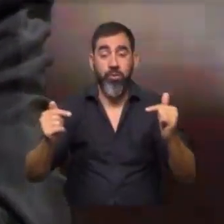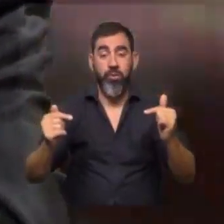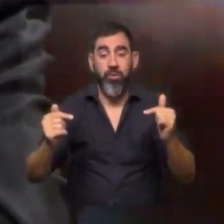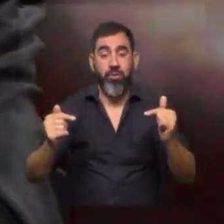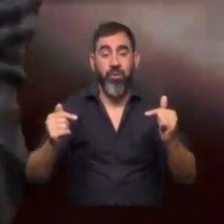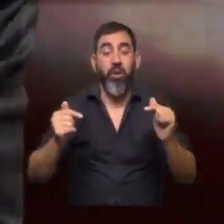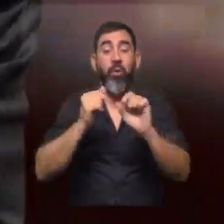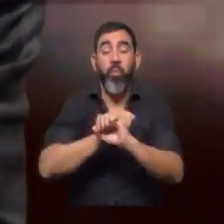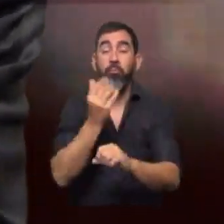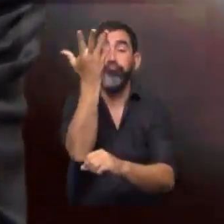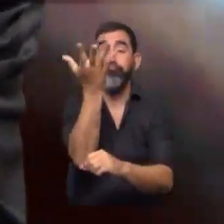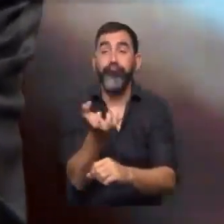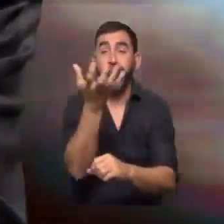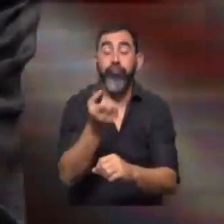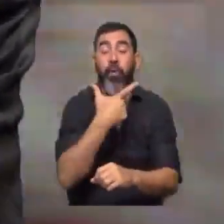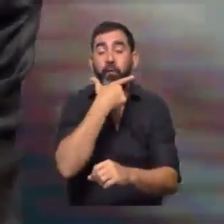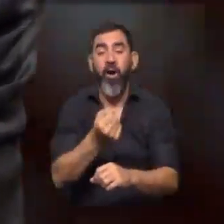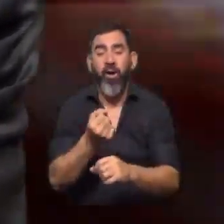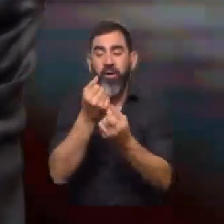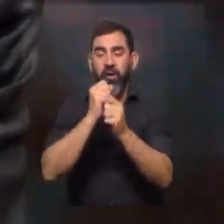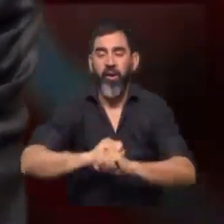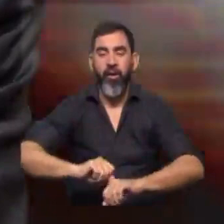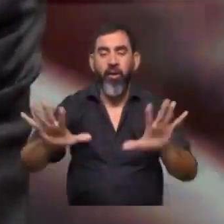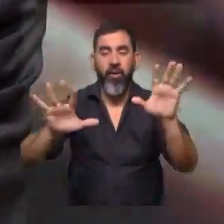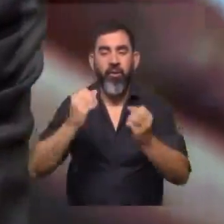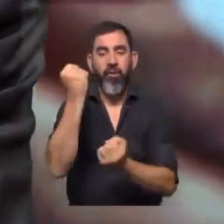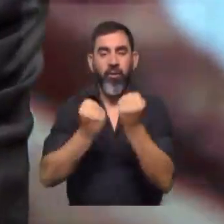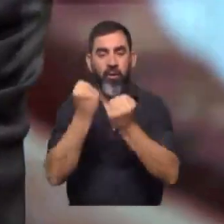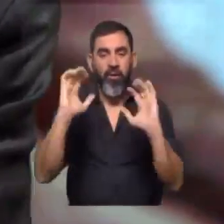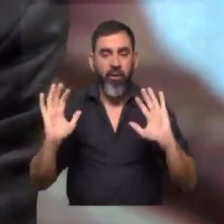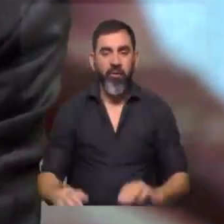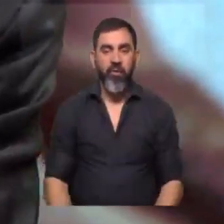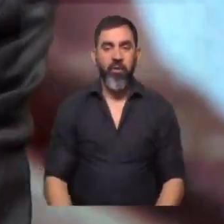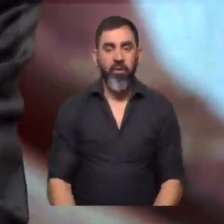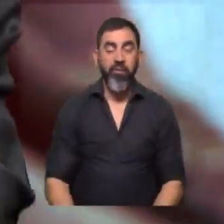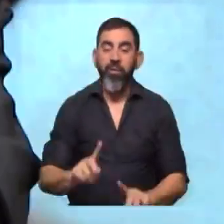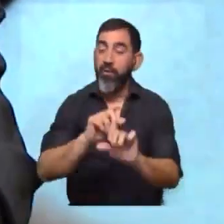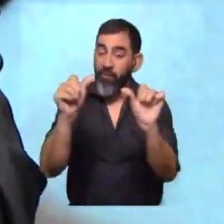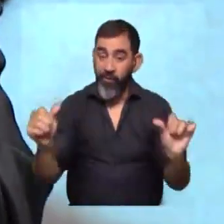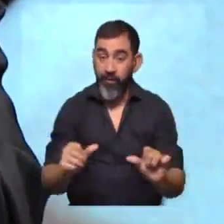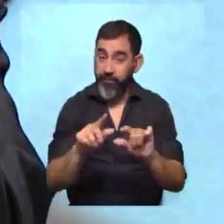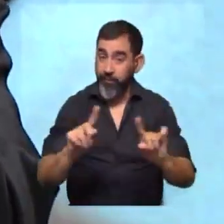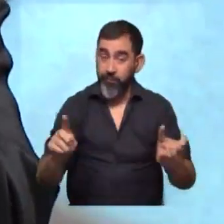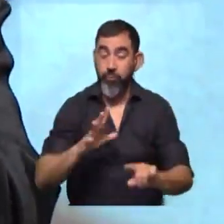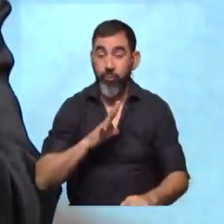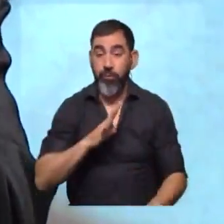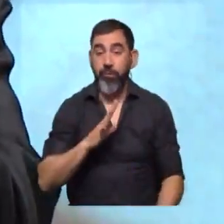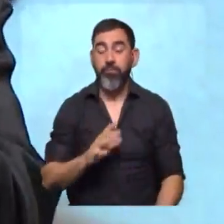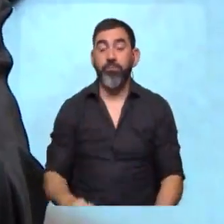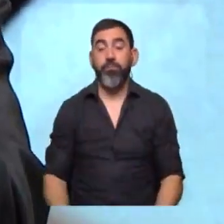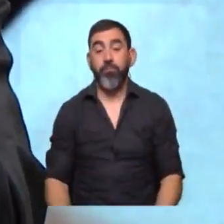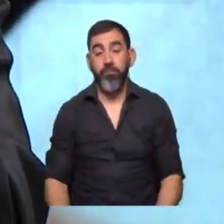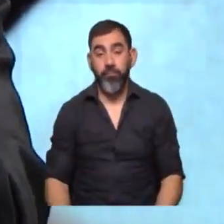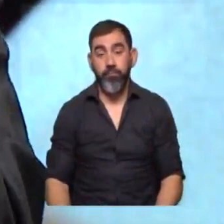el código y ponerlo a disposición de las economías locales. Eso no lo estamos haciendo. Y en ese trabajo